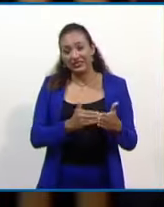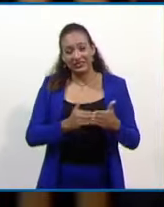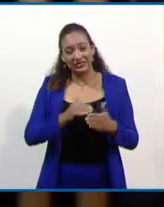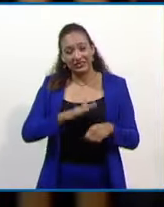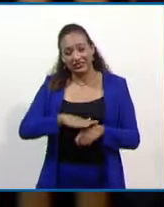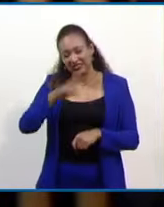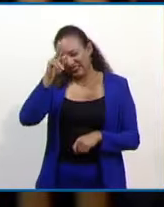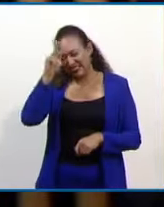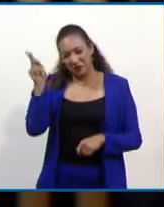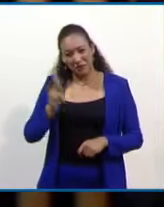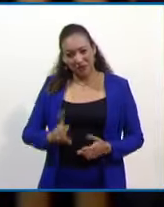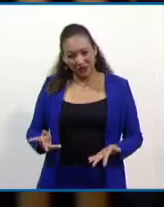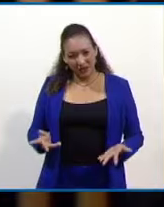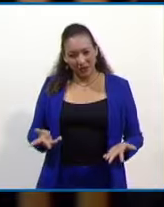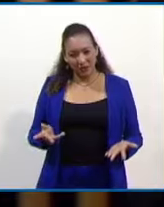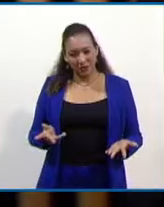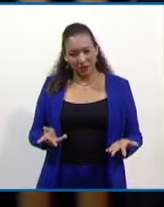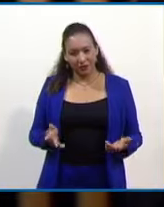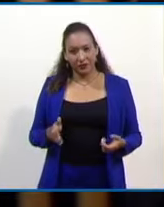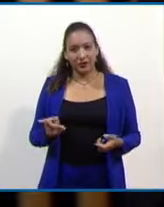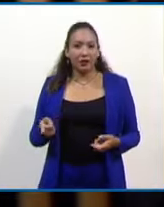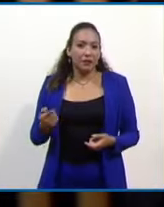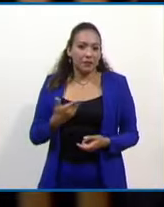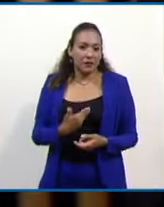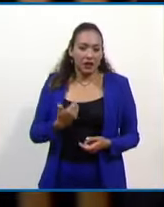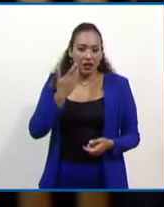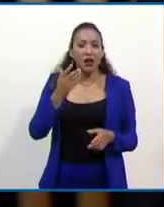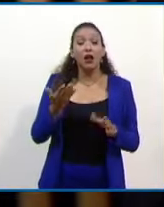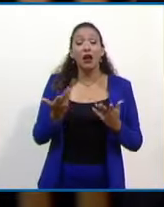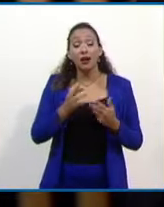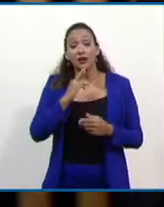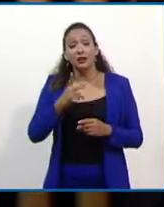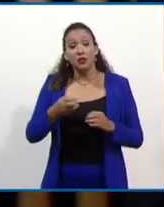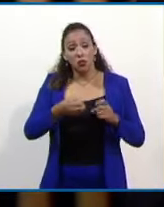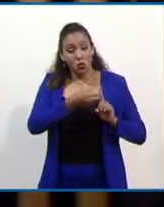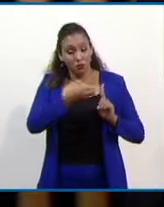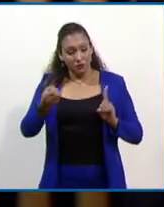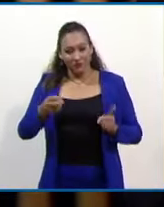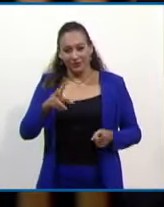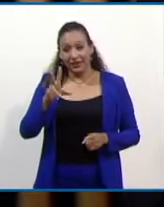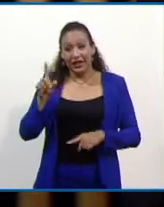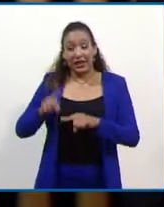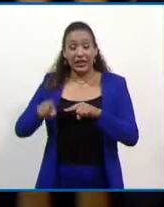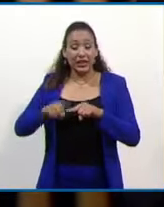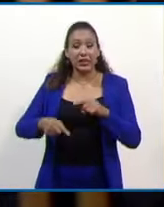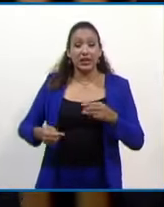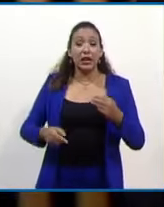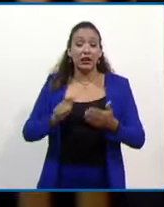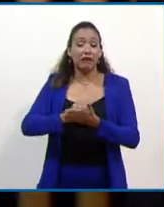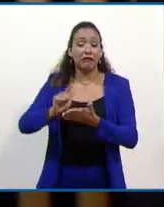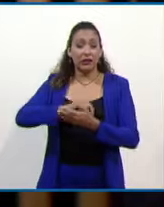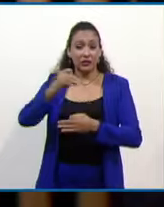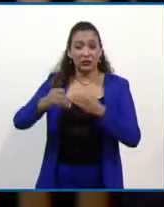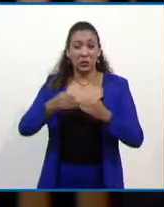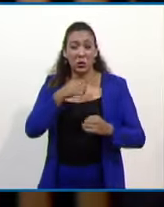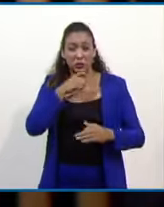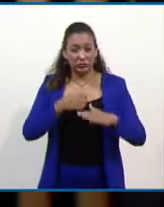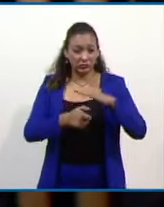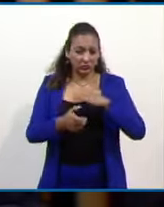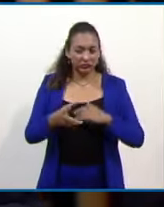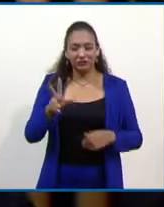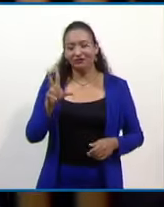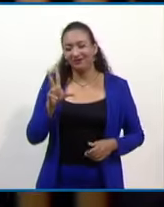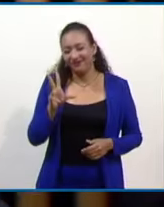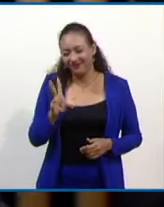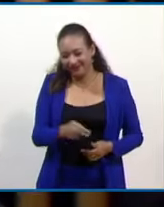con un sistema que lo que pretende es realmente una purga y una captura del Poder Judicial.